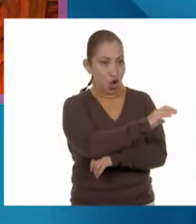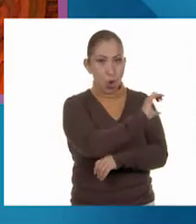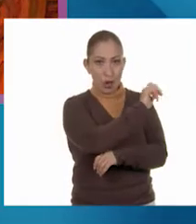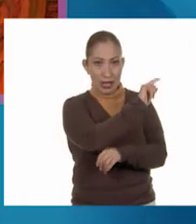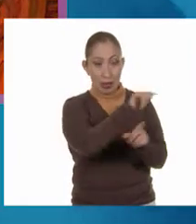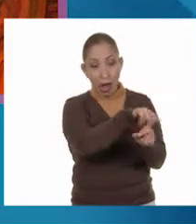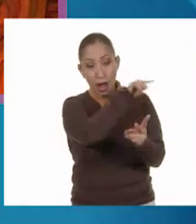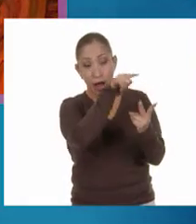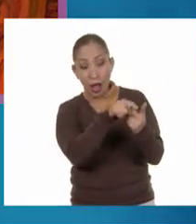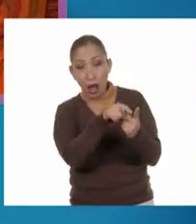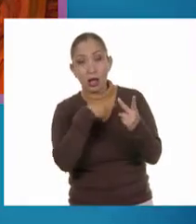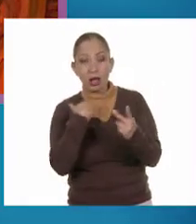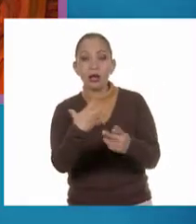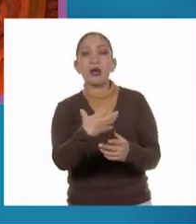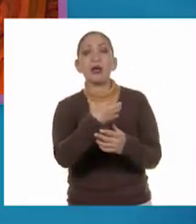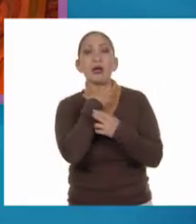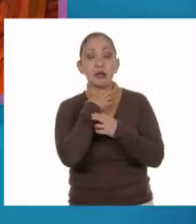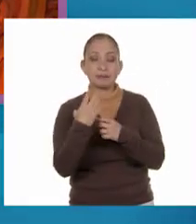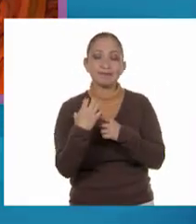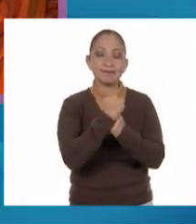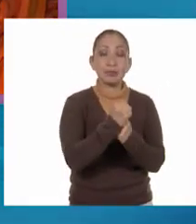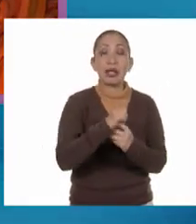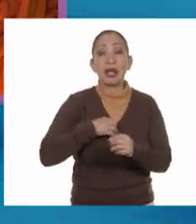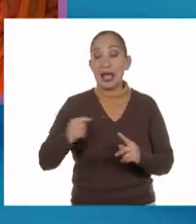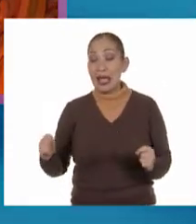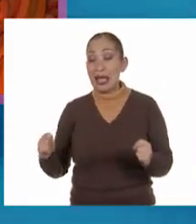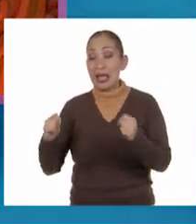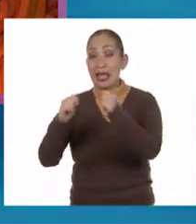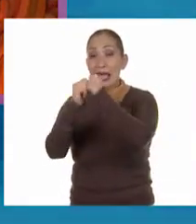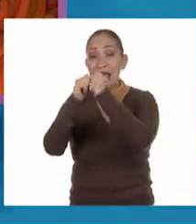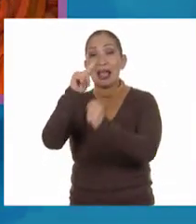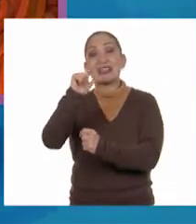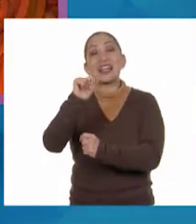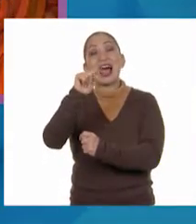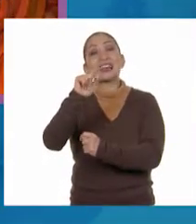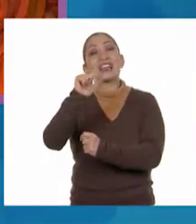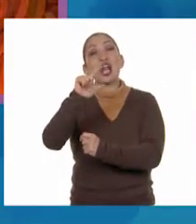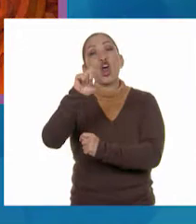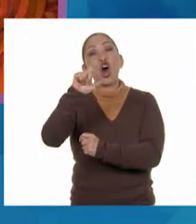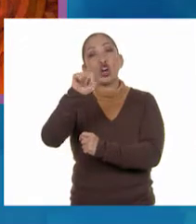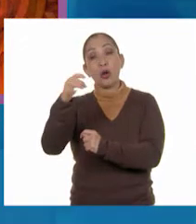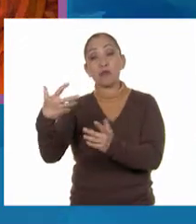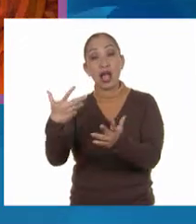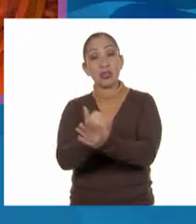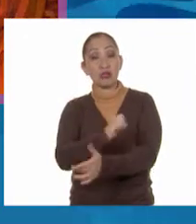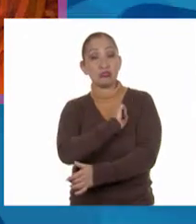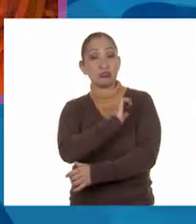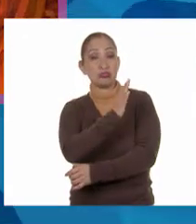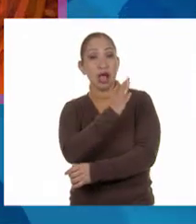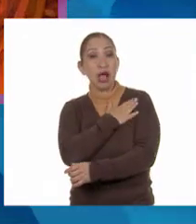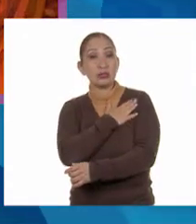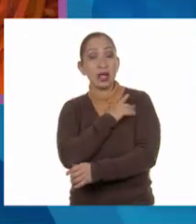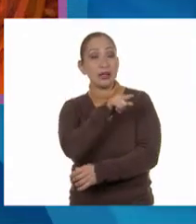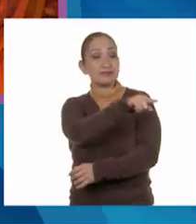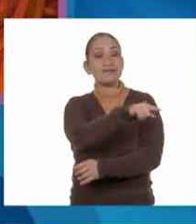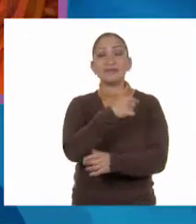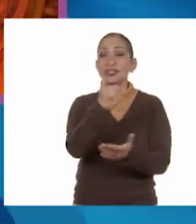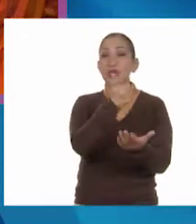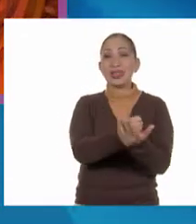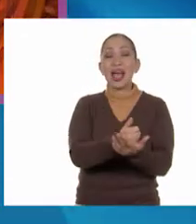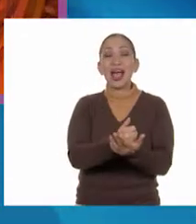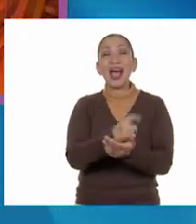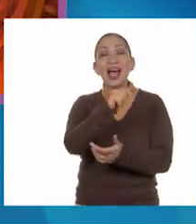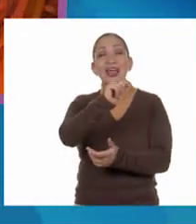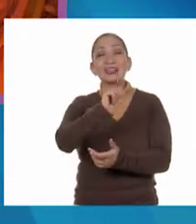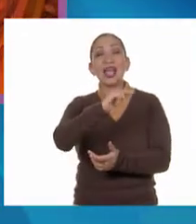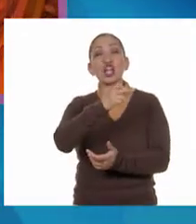fue capturado. Se libró otra batalla en Tlatelolco y con la victoria de los españoles y aliados se dio la rendición de la Ciudad de